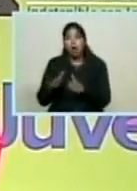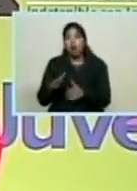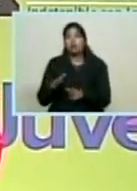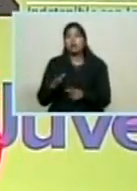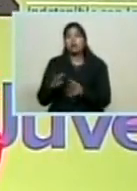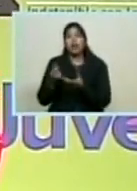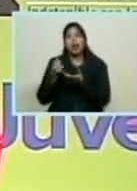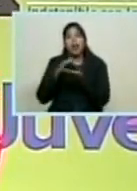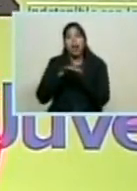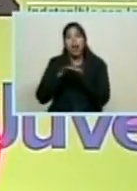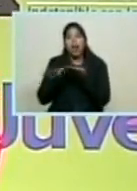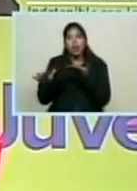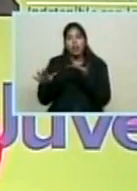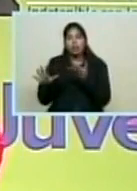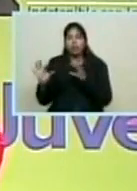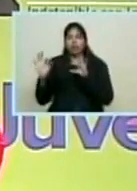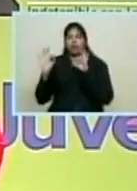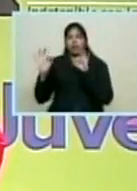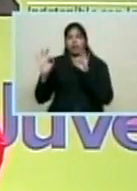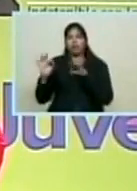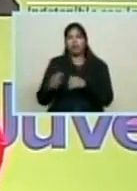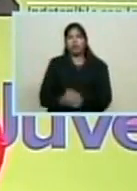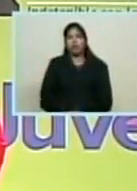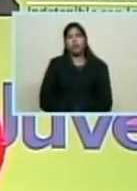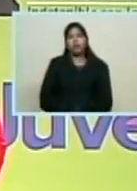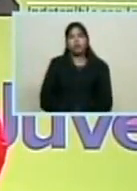gratuita y de calidad.